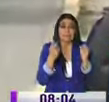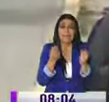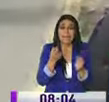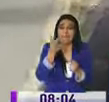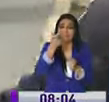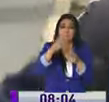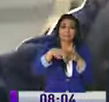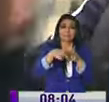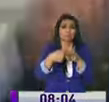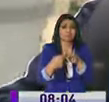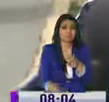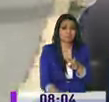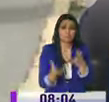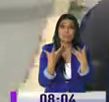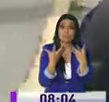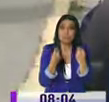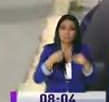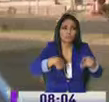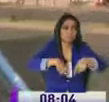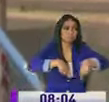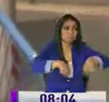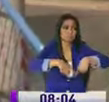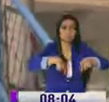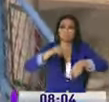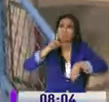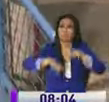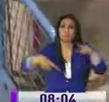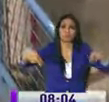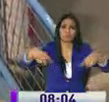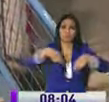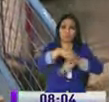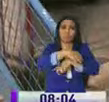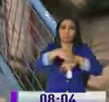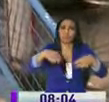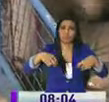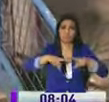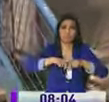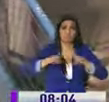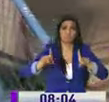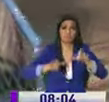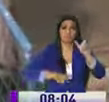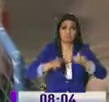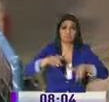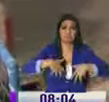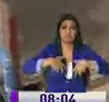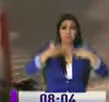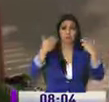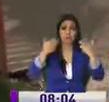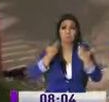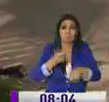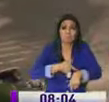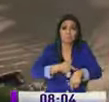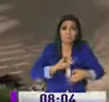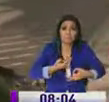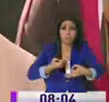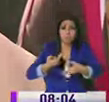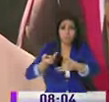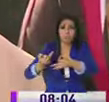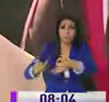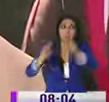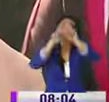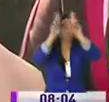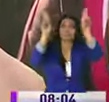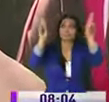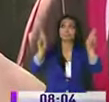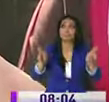hay muchas casas y no hay cómo pasar la molestia ciudadana es la demora de las autoridades para reponer los pasos elevados desde el que